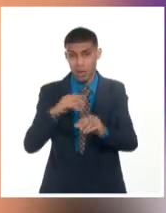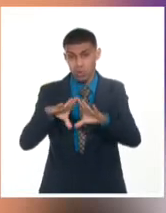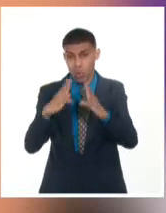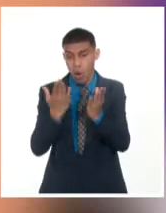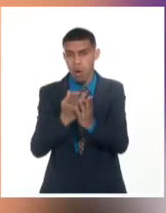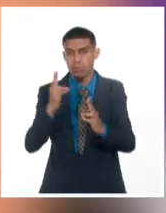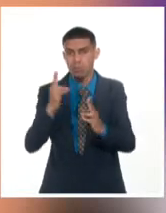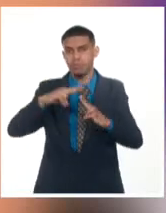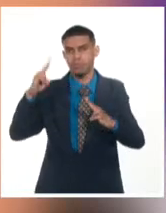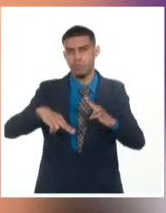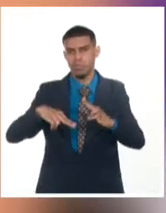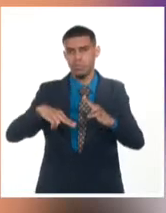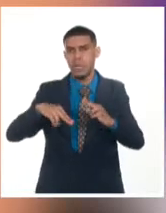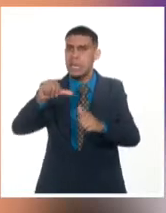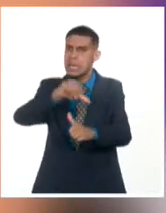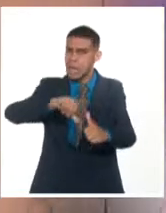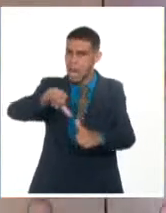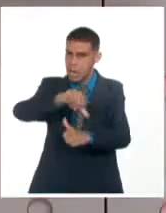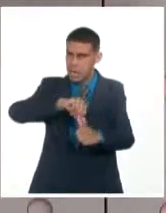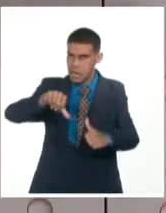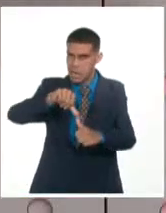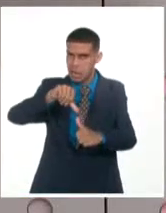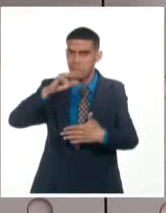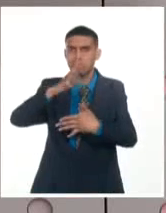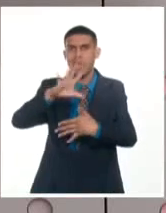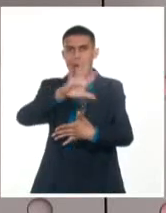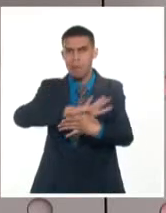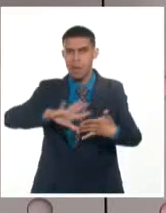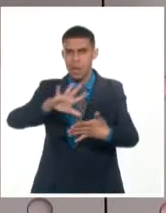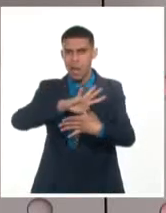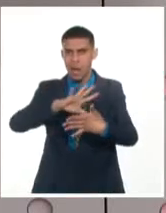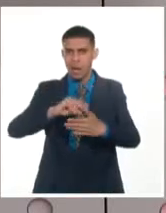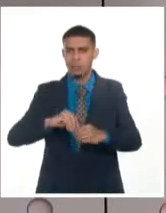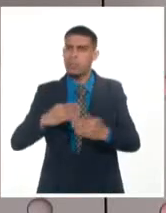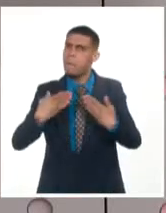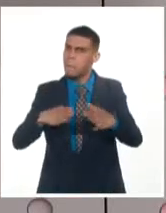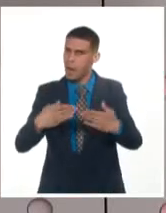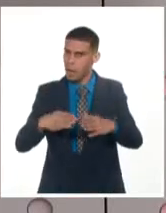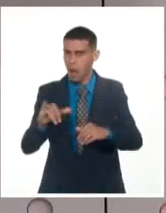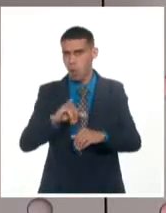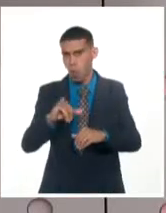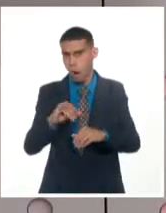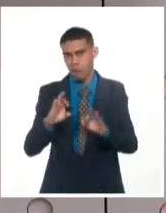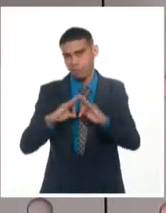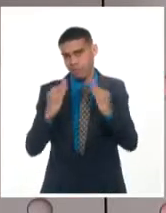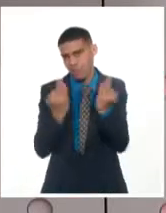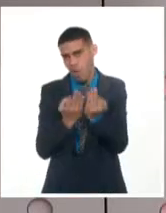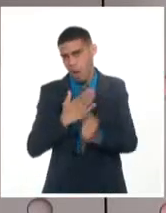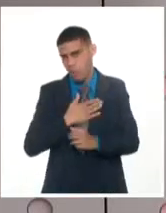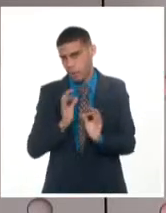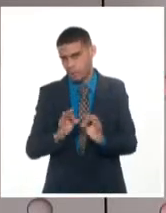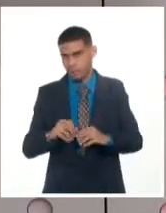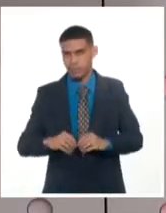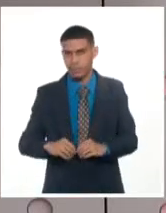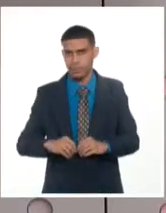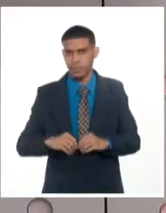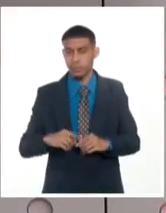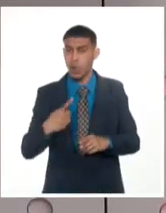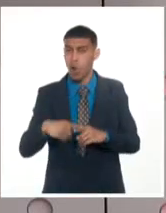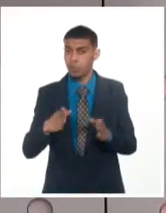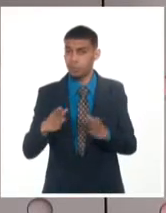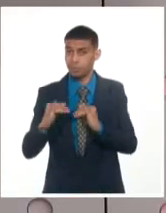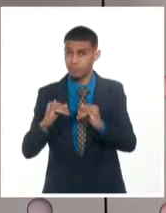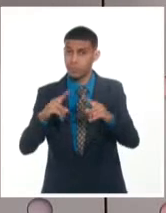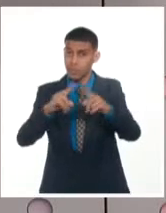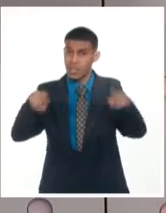Caribe, y un premio a su natal Cuba y a Panamá, que lo acogió como una familia. La Sala Villena de la UNIAC acogió la premier